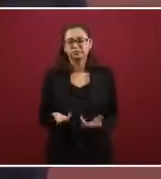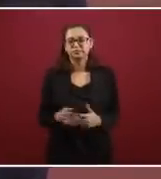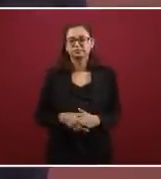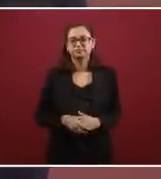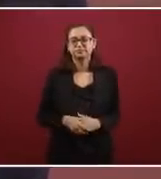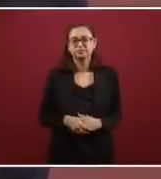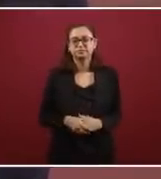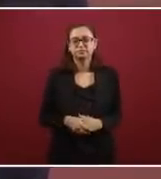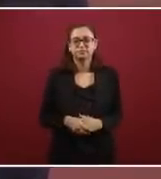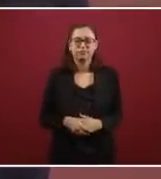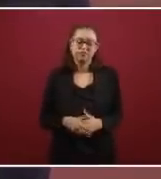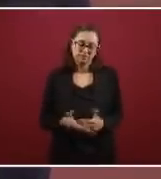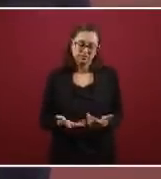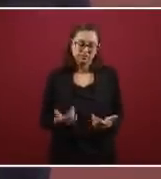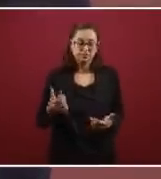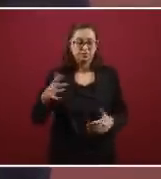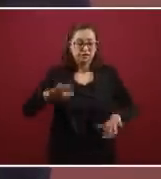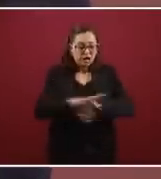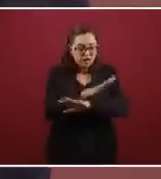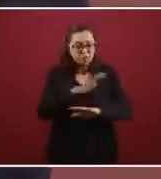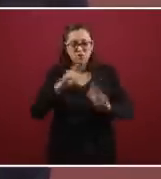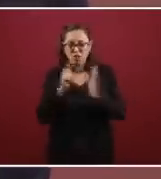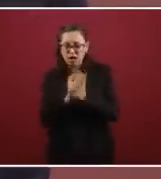con las reformas fiscales